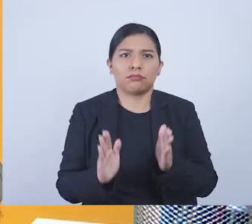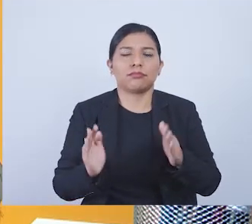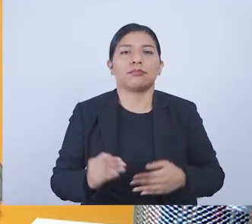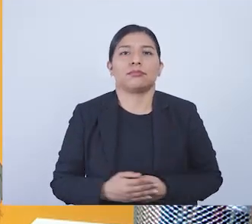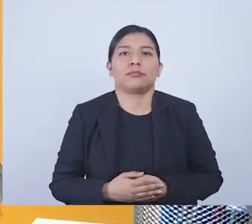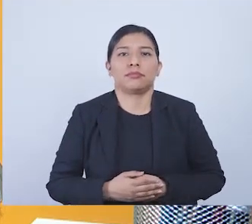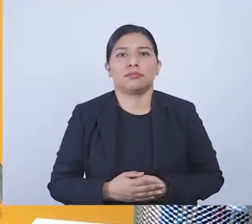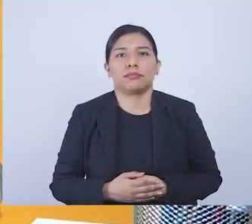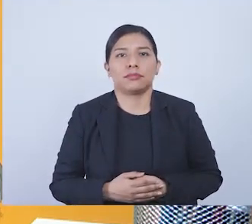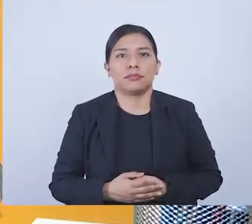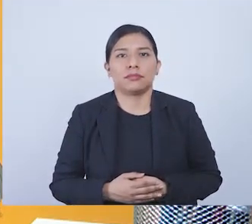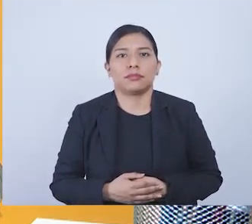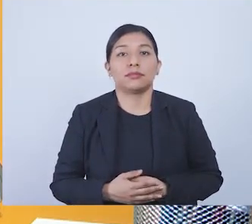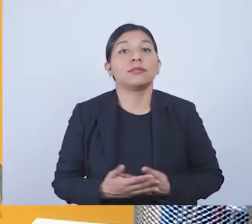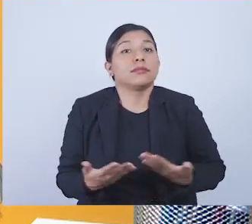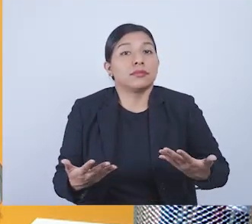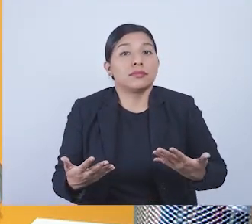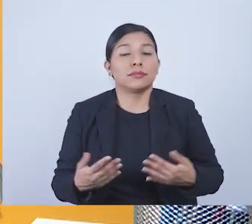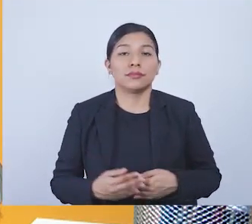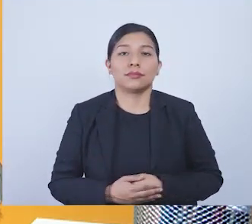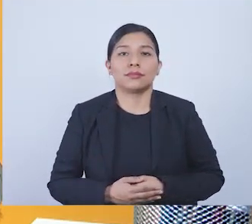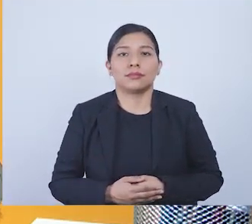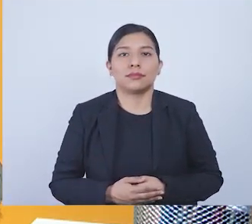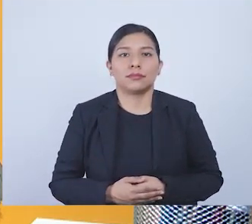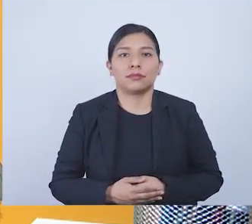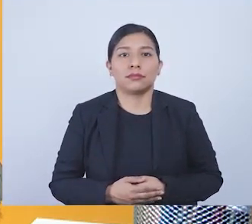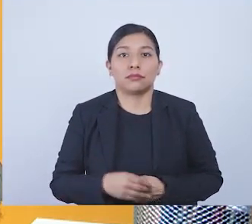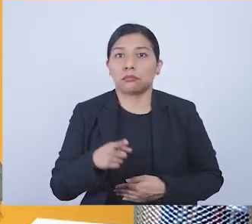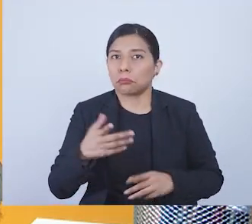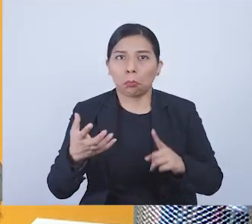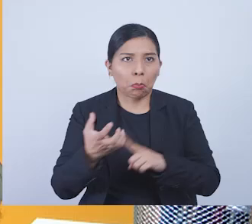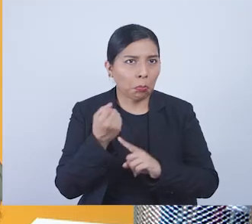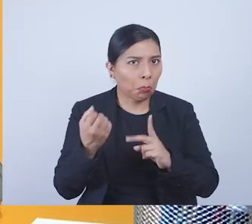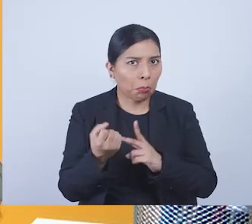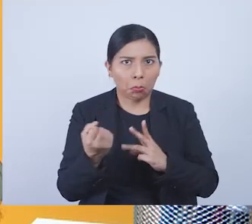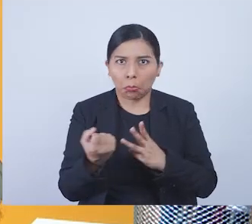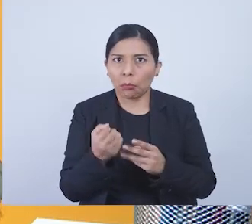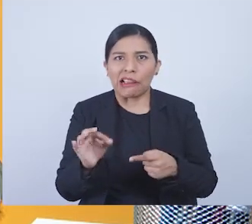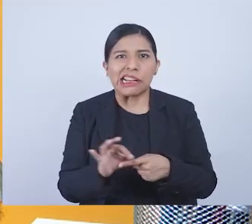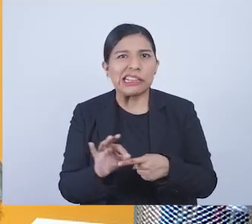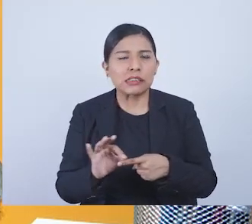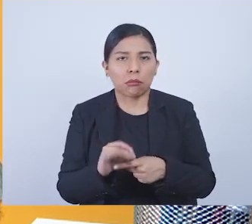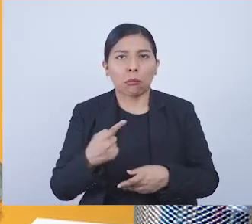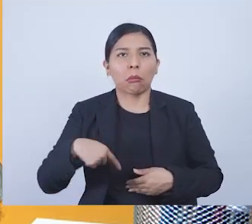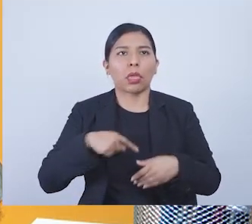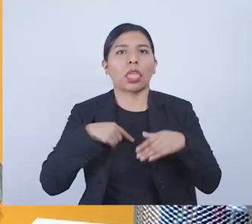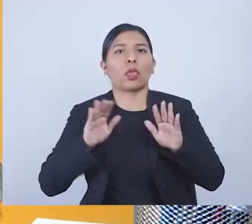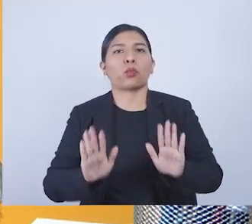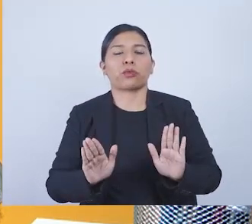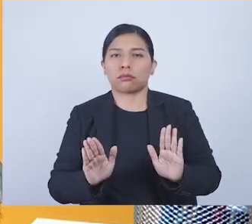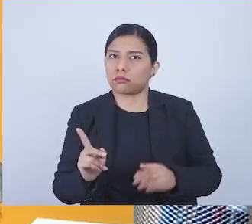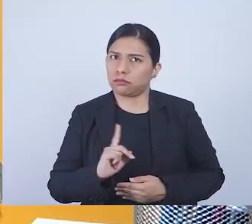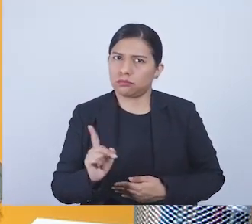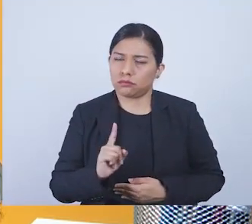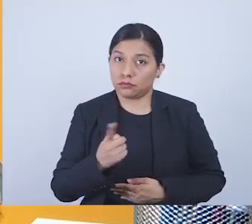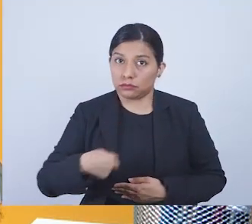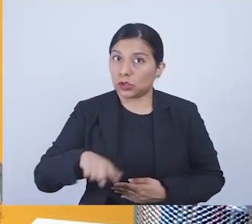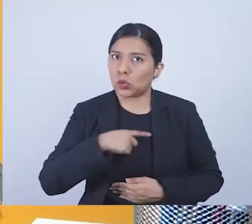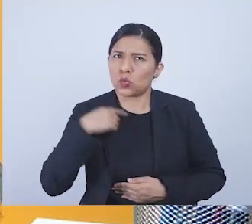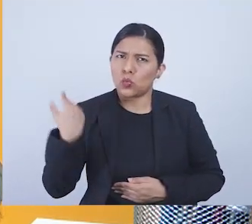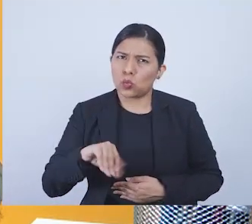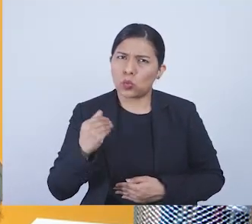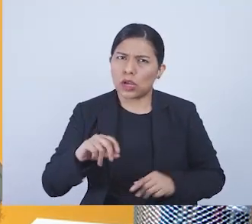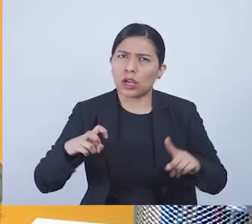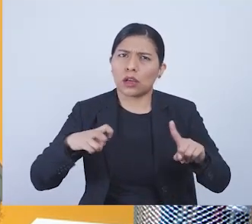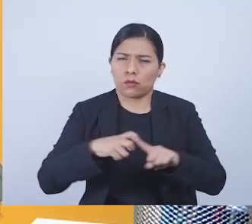escolares donde no se van a ver resultados. Por lo tanto, el desafío es